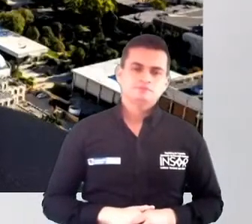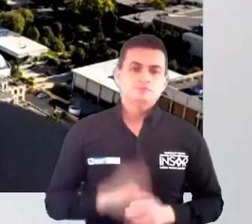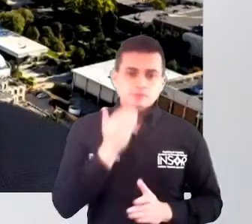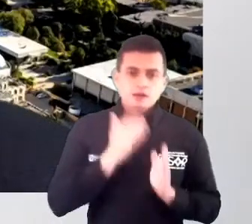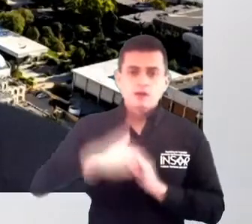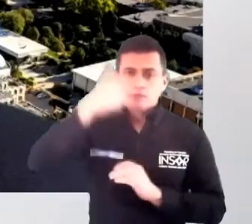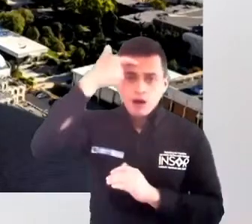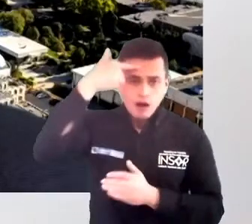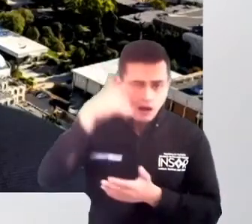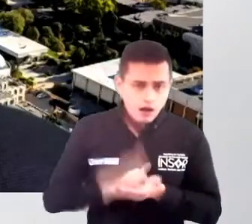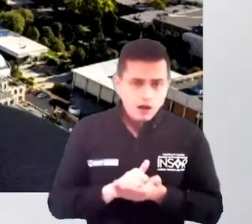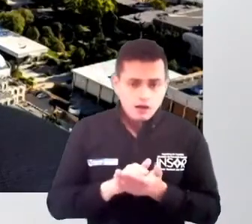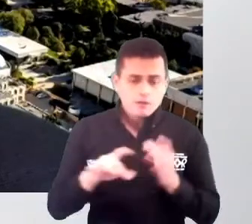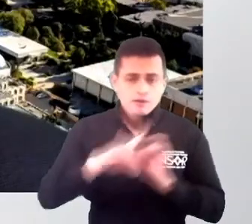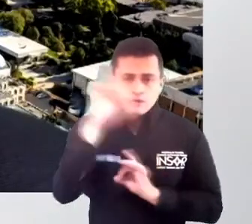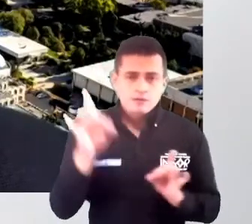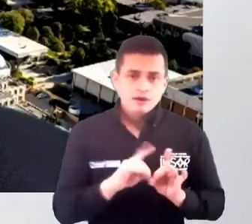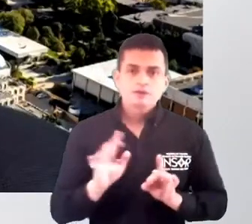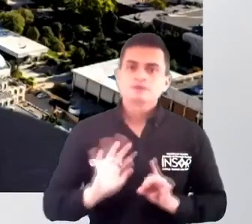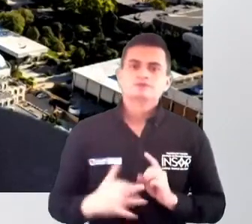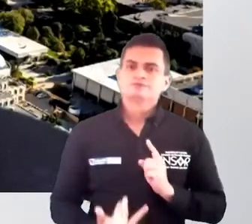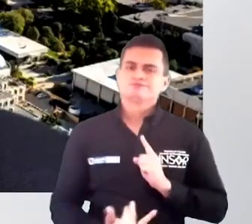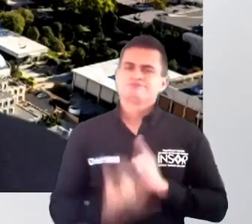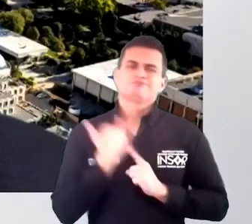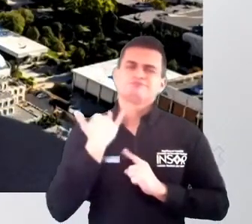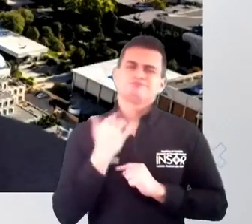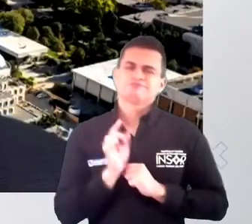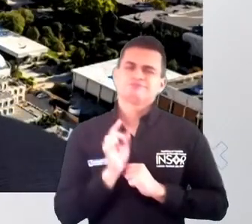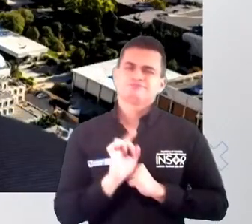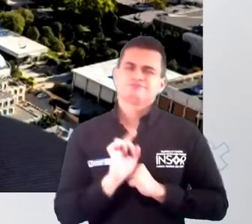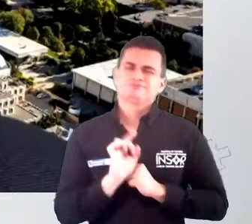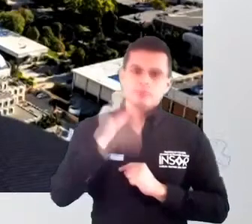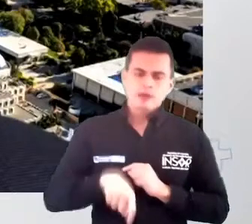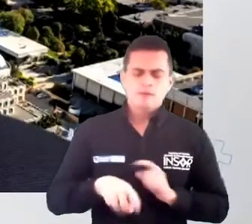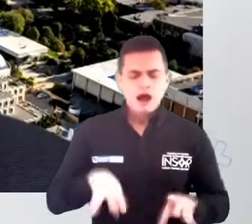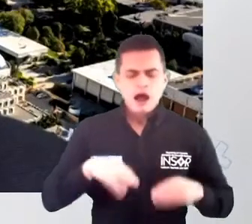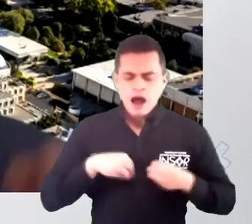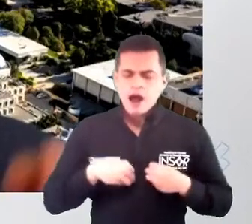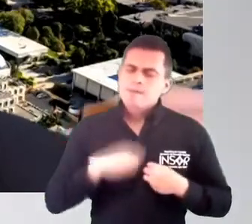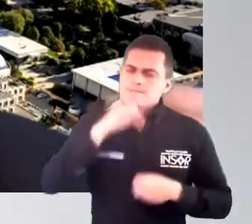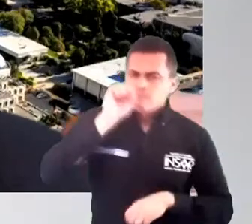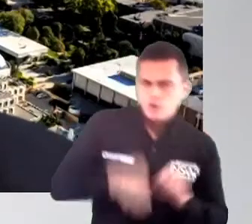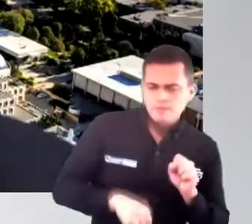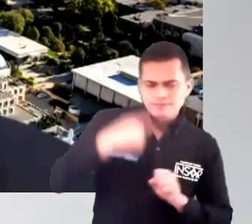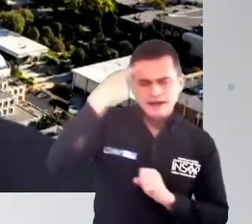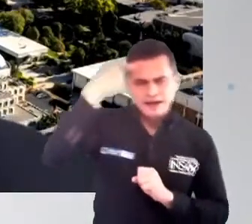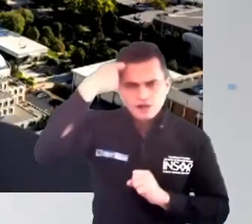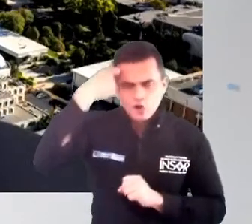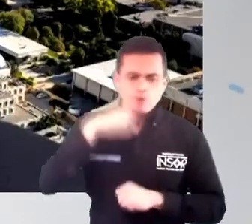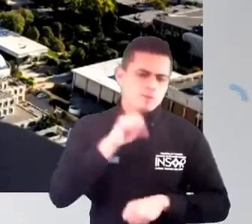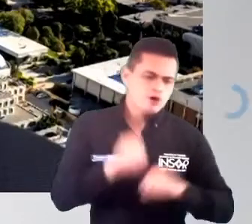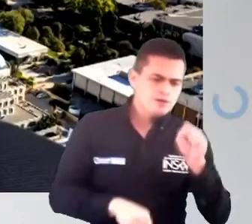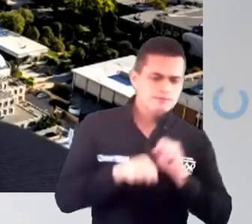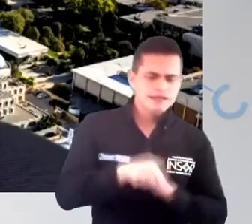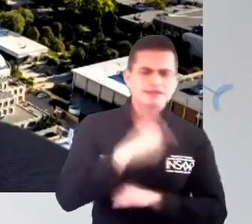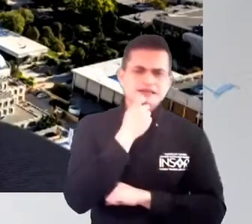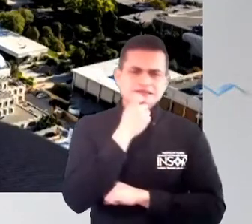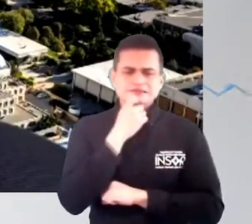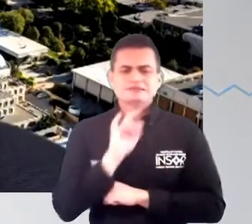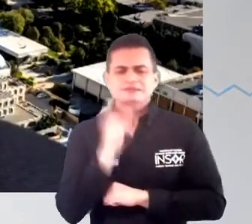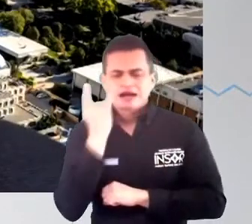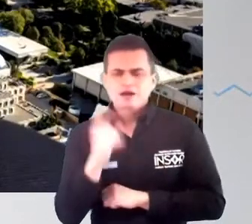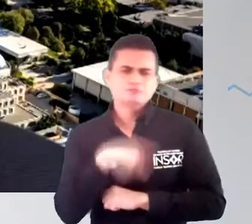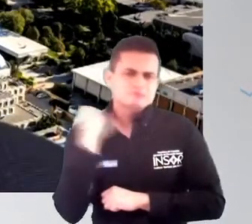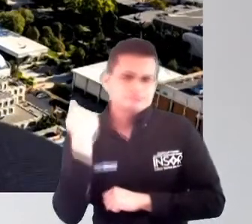va a arruinar nuestra experiencia. Debemos aceptar que van a haber algunos desafíos y estar listos para estos